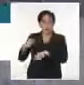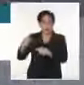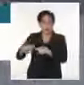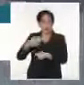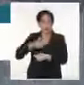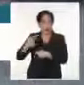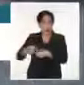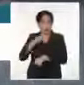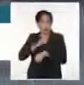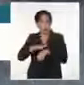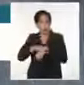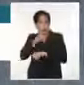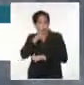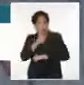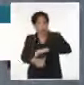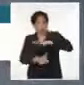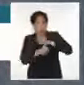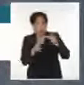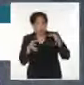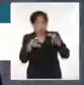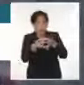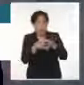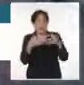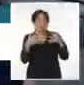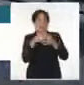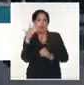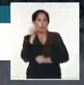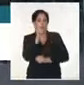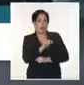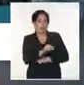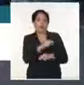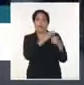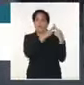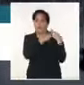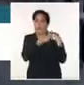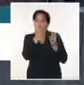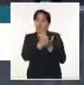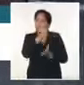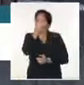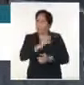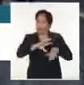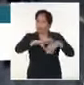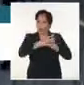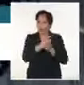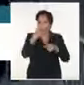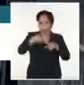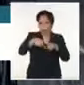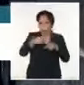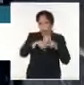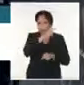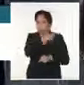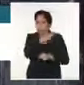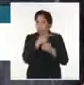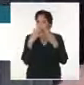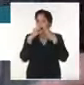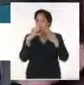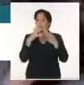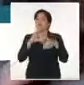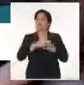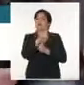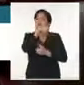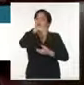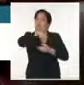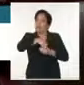la presidencia del Comité de Relaciones Exteriores del Senado, responsable de confirmar a embajadores y otros altos cargos de la diplomacia